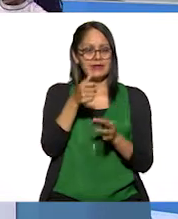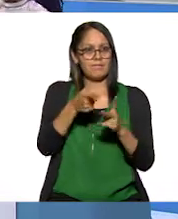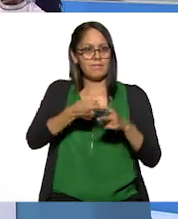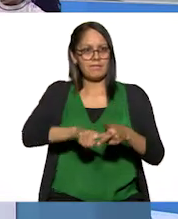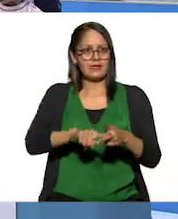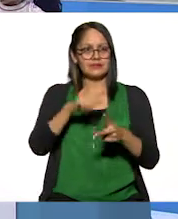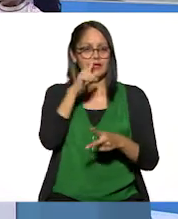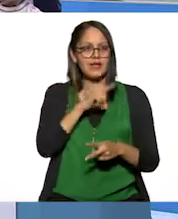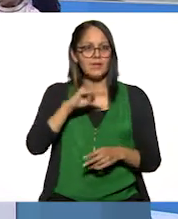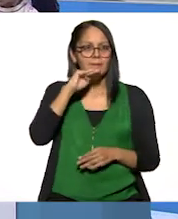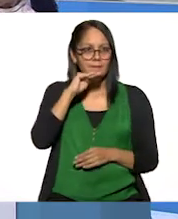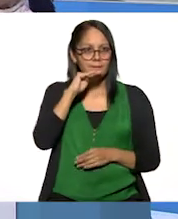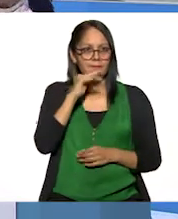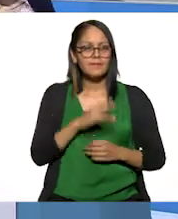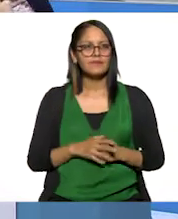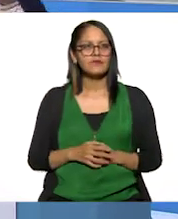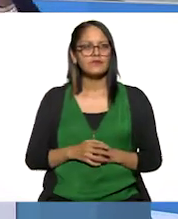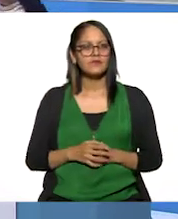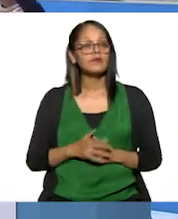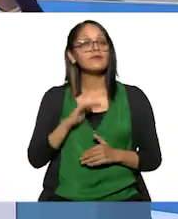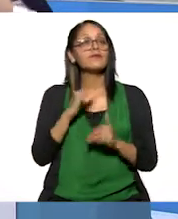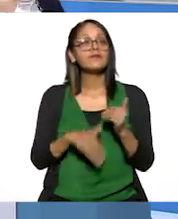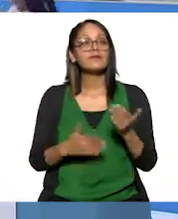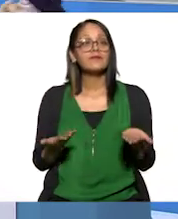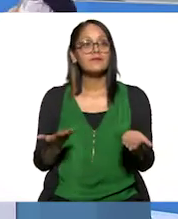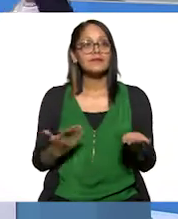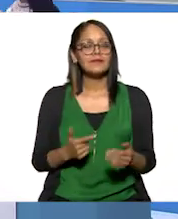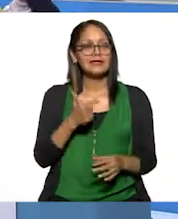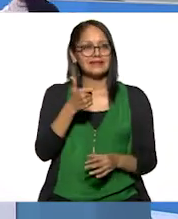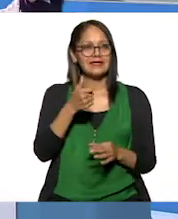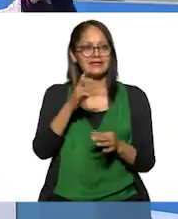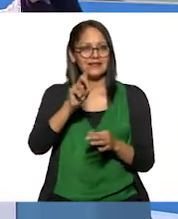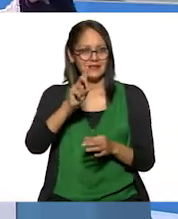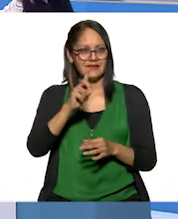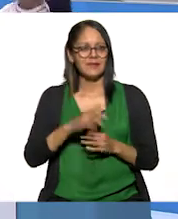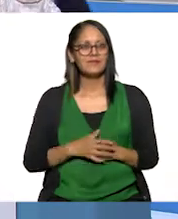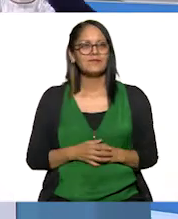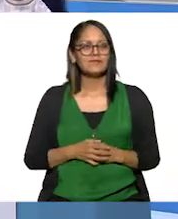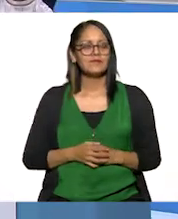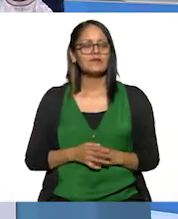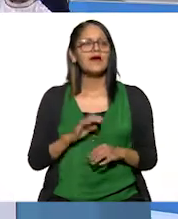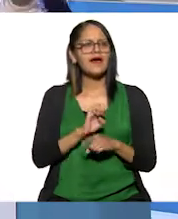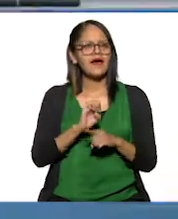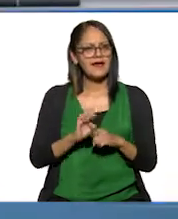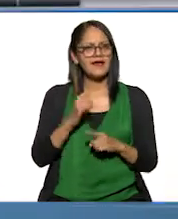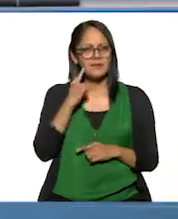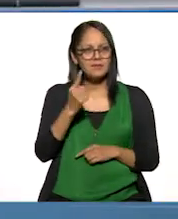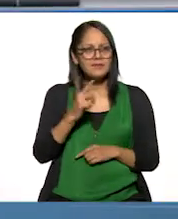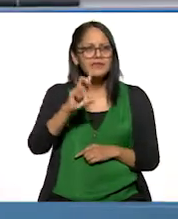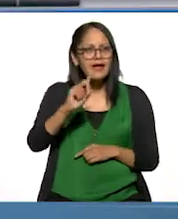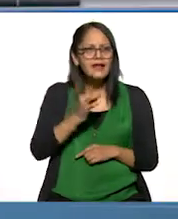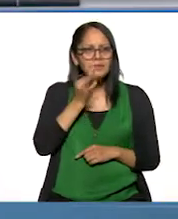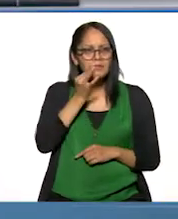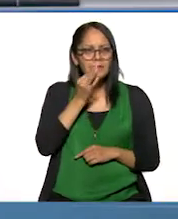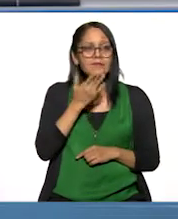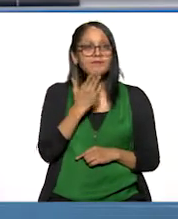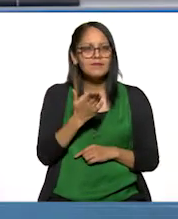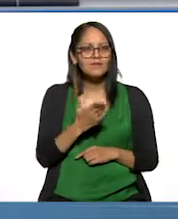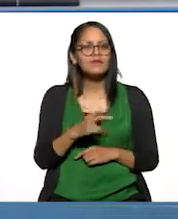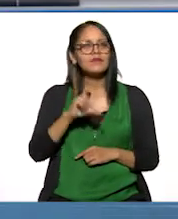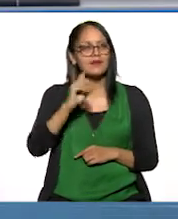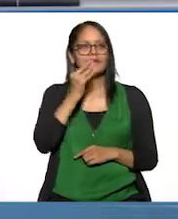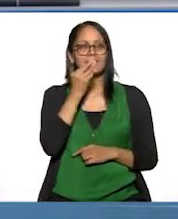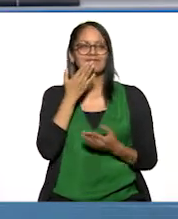empieza lengua materna y acaba a las 6:30. Entonces, media hora, o sea,